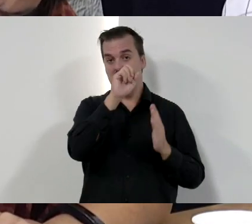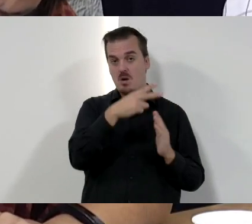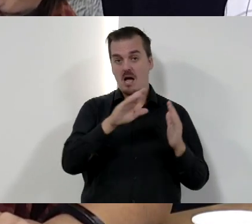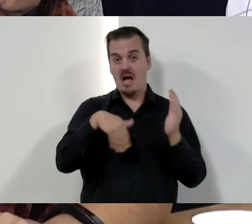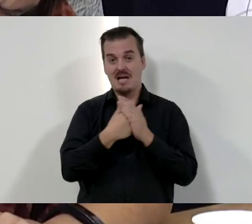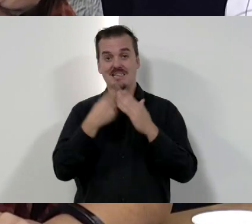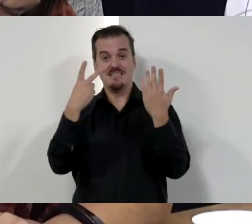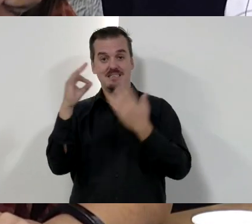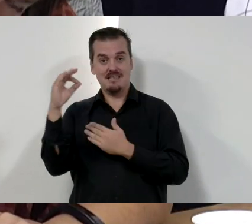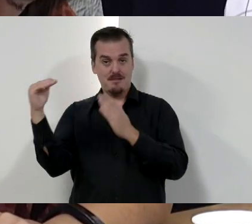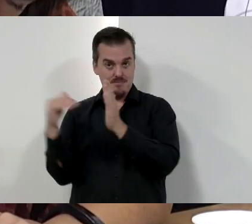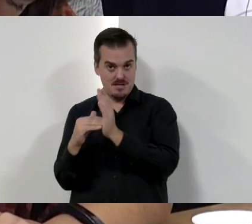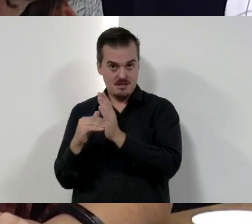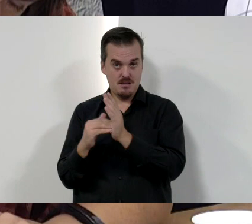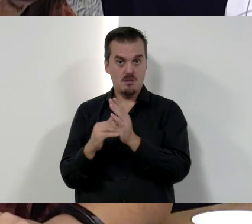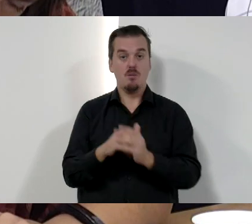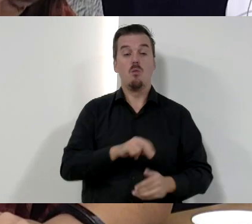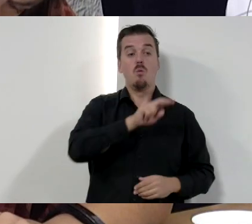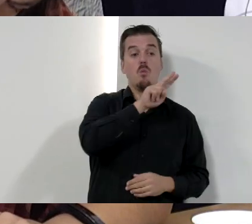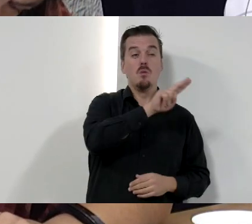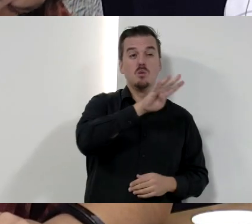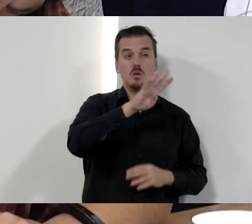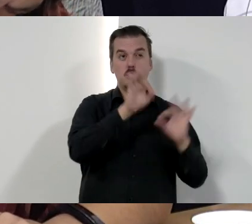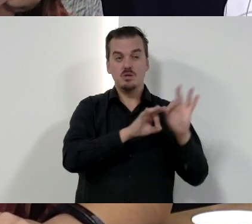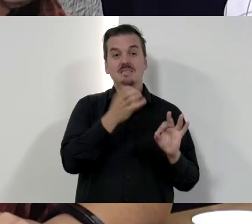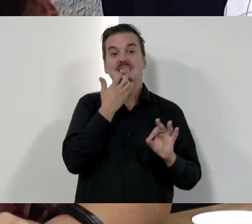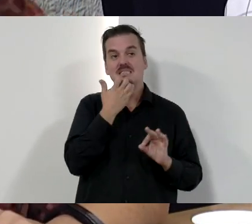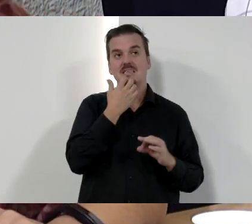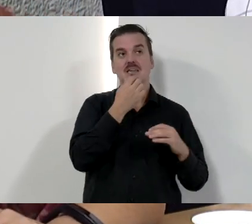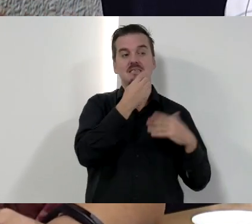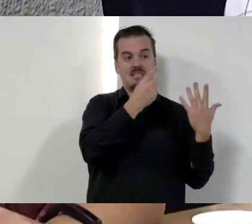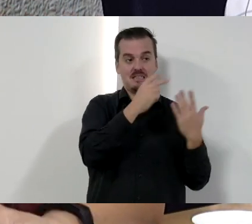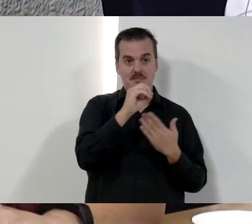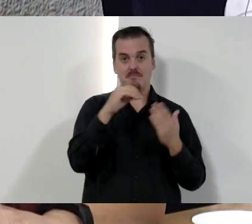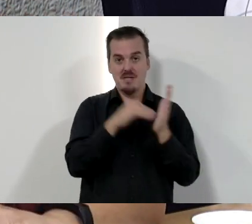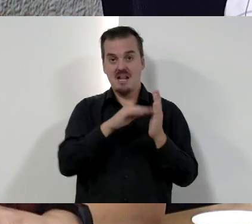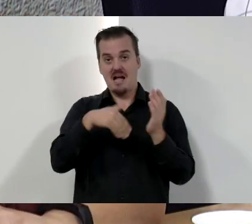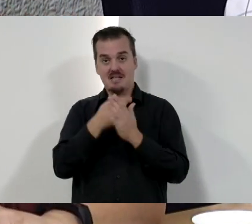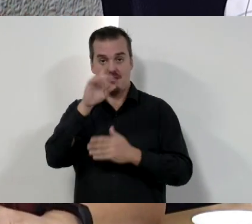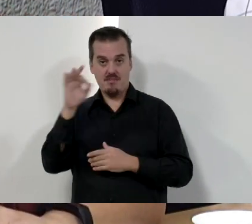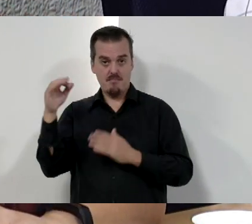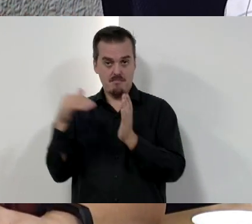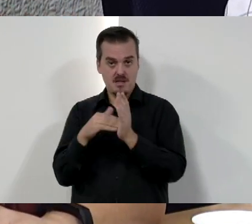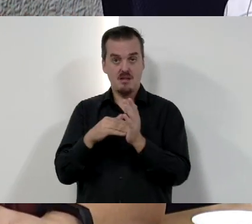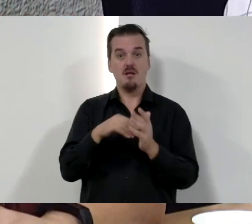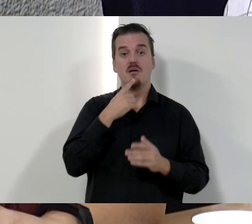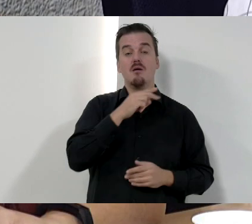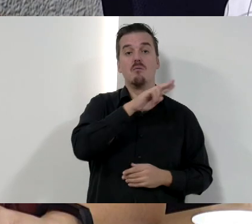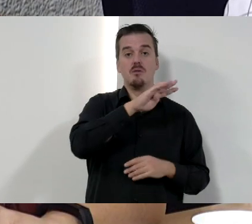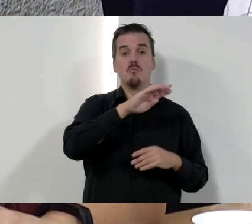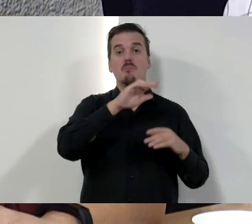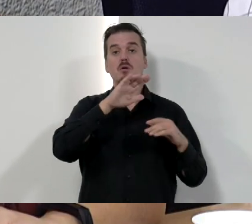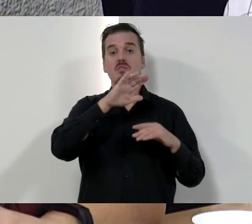70.000, 24% entre 70.000 y 100.000 y el 21% entre 100.000 y